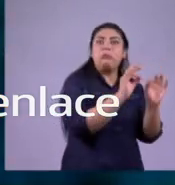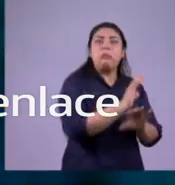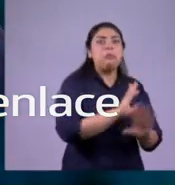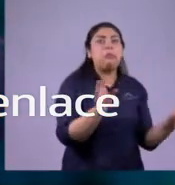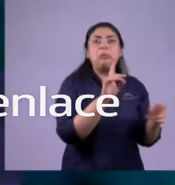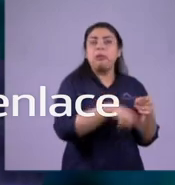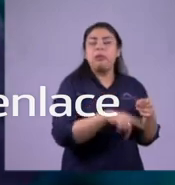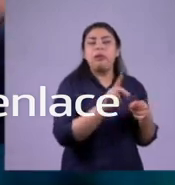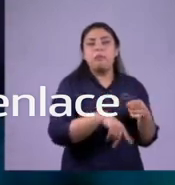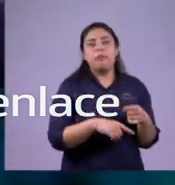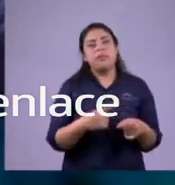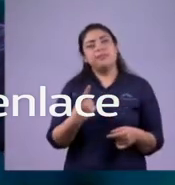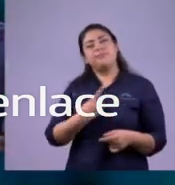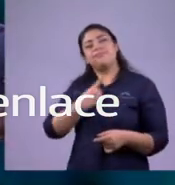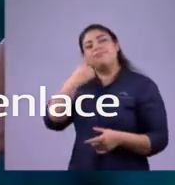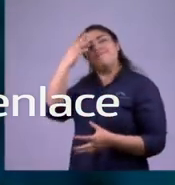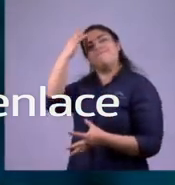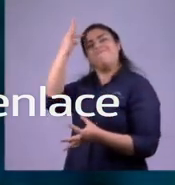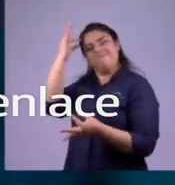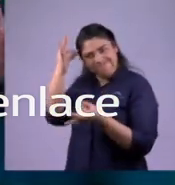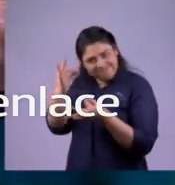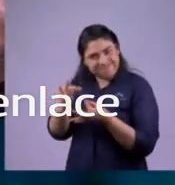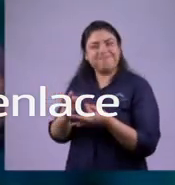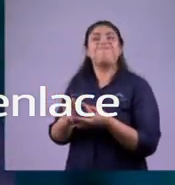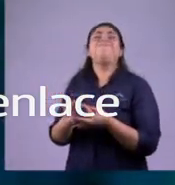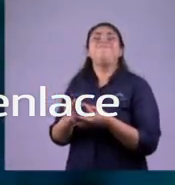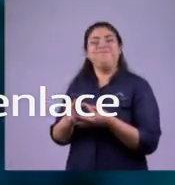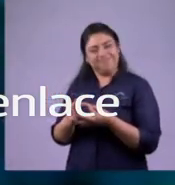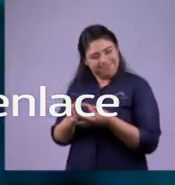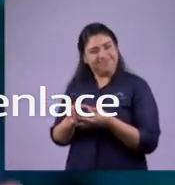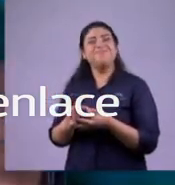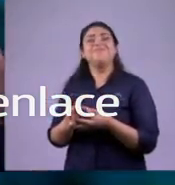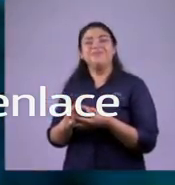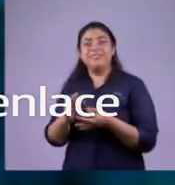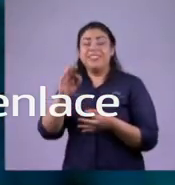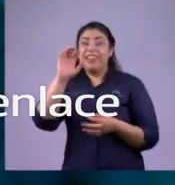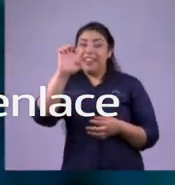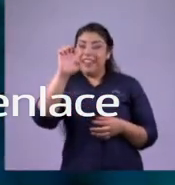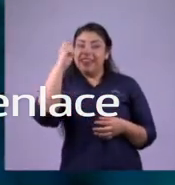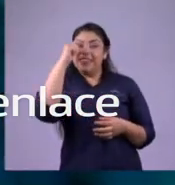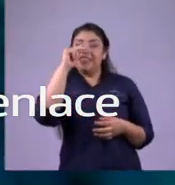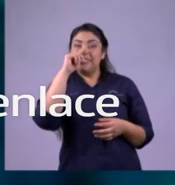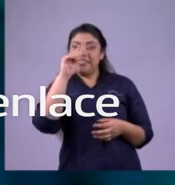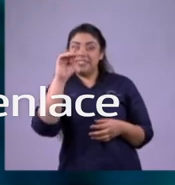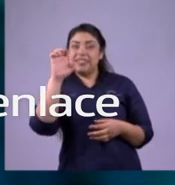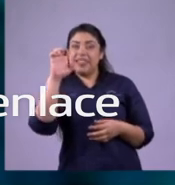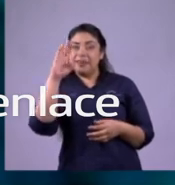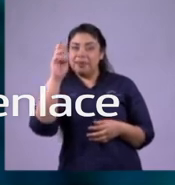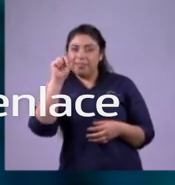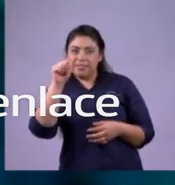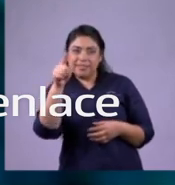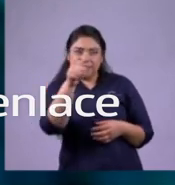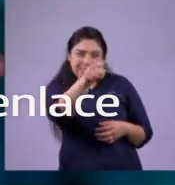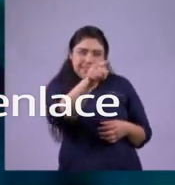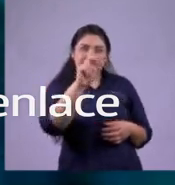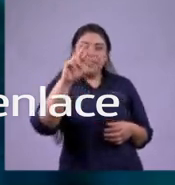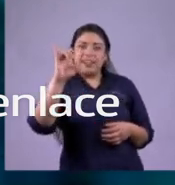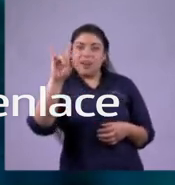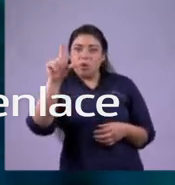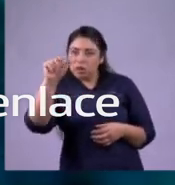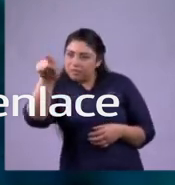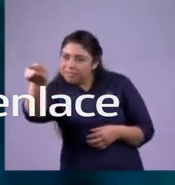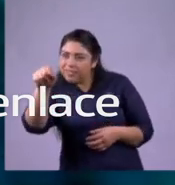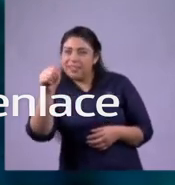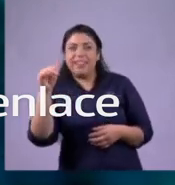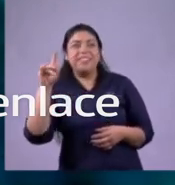fórmula que funcione es por la fe y por la fe esteban y por la fe raúl y por la fe andrea y por la